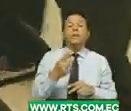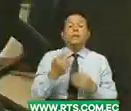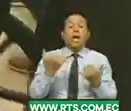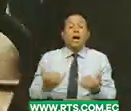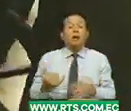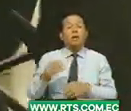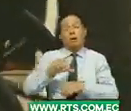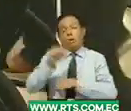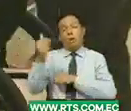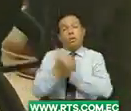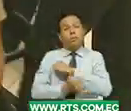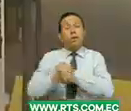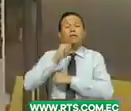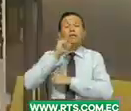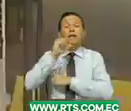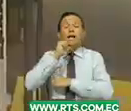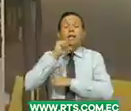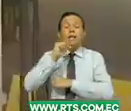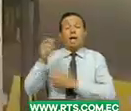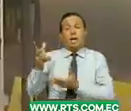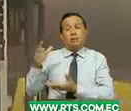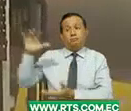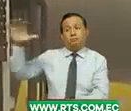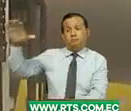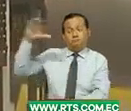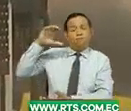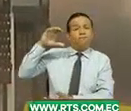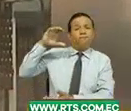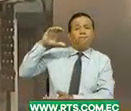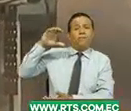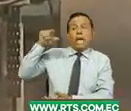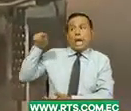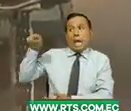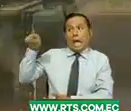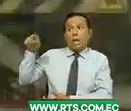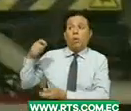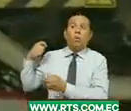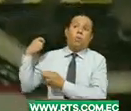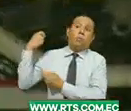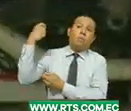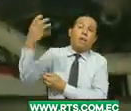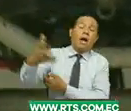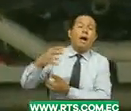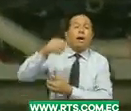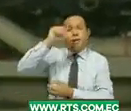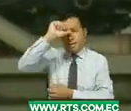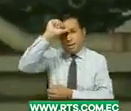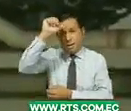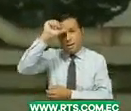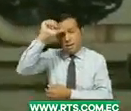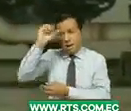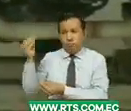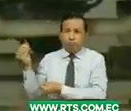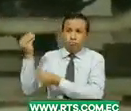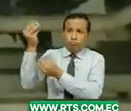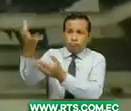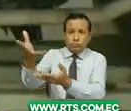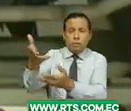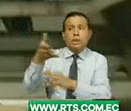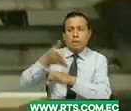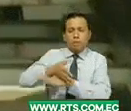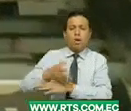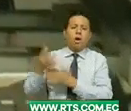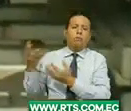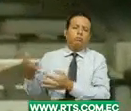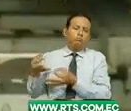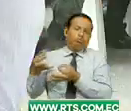sido llevadas a India debido a la dura situación que atraviesan por el coronavirus, pero que en el transcurso de los días llegarán nuevas dosis.